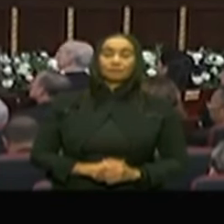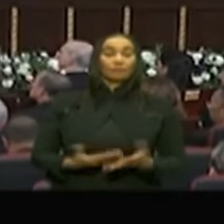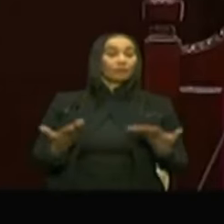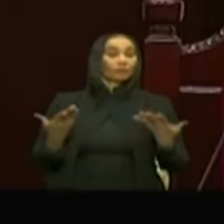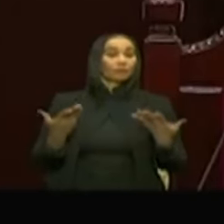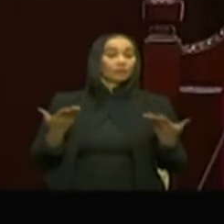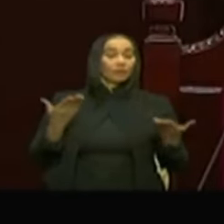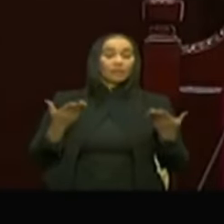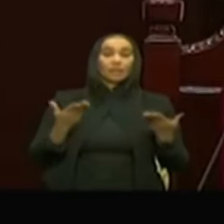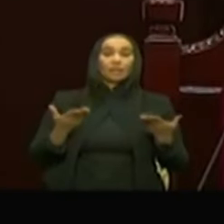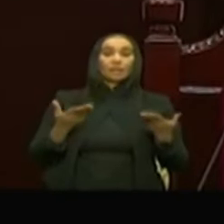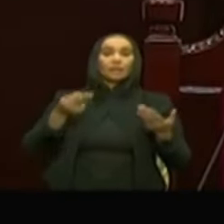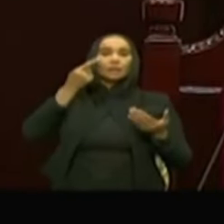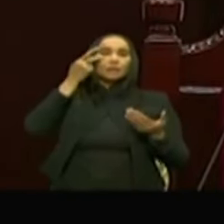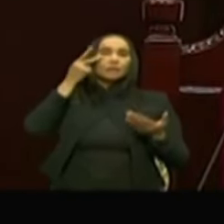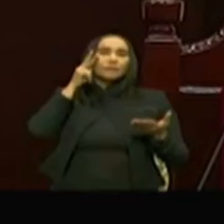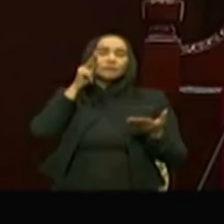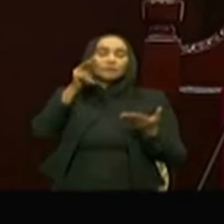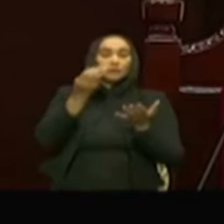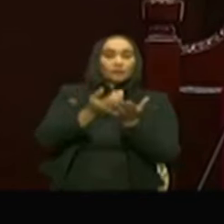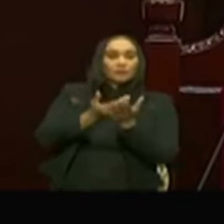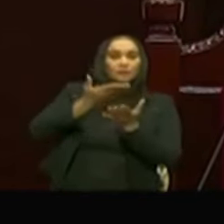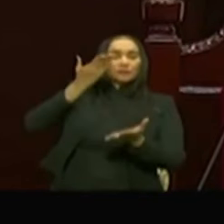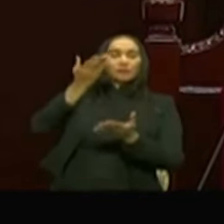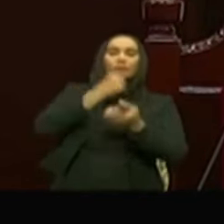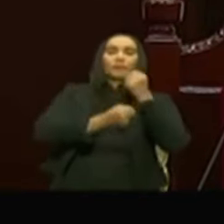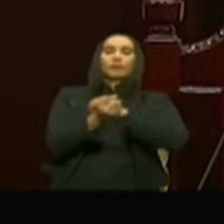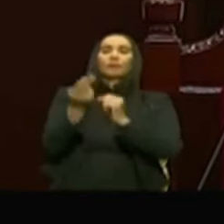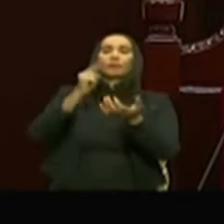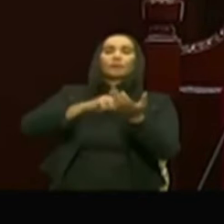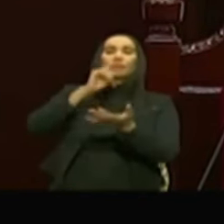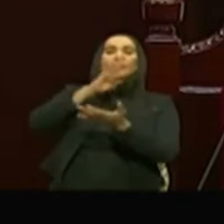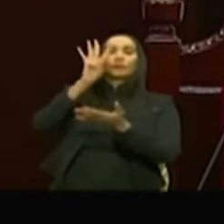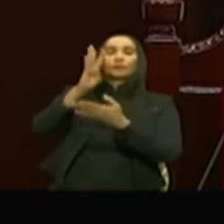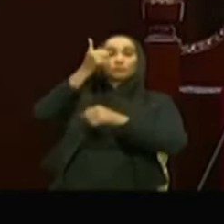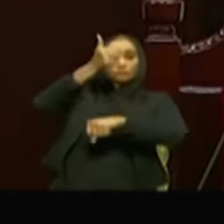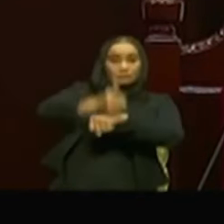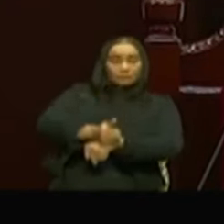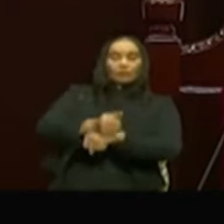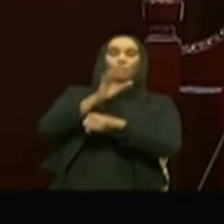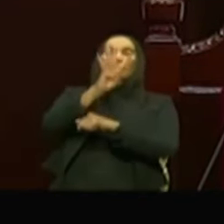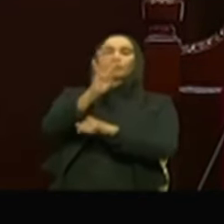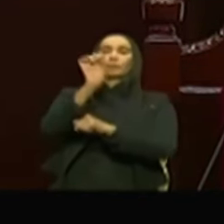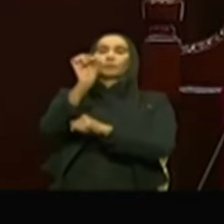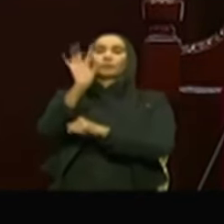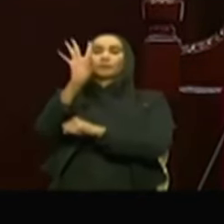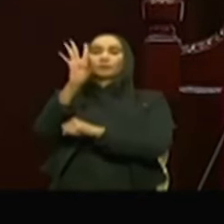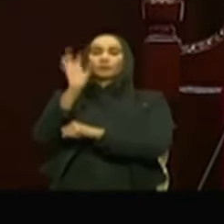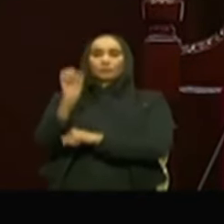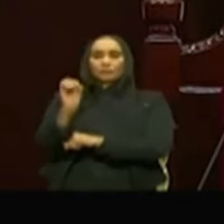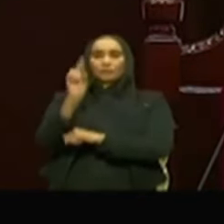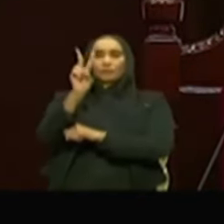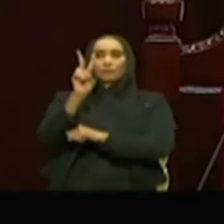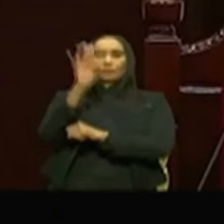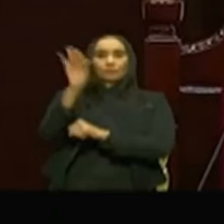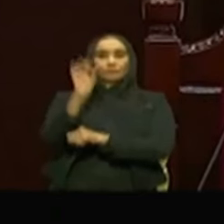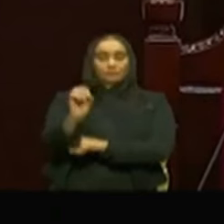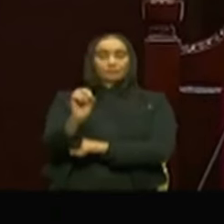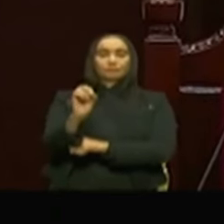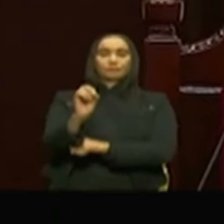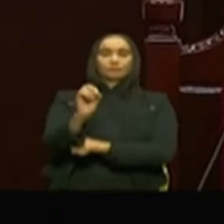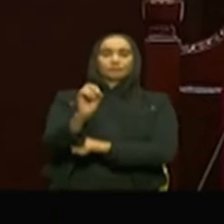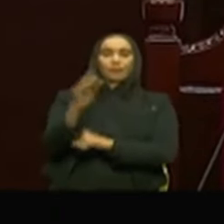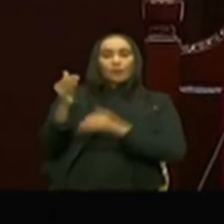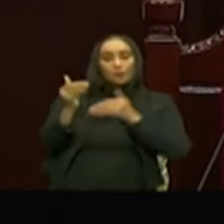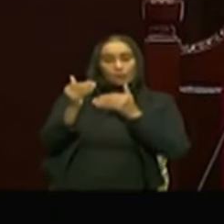Consecuentemente, la previsión de crecimiento para el 2024 se sitúa entre el 4.5 y 5.2%,